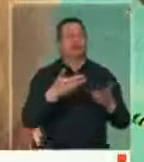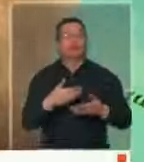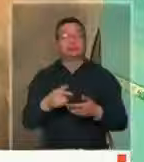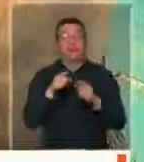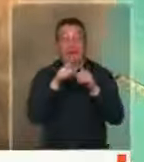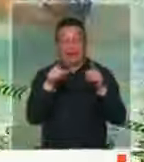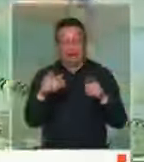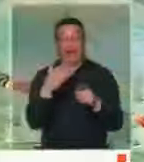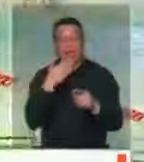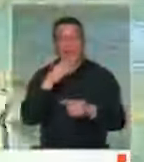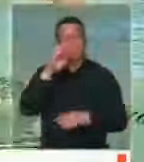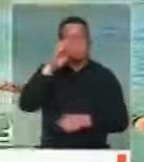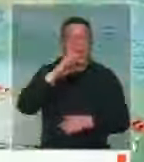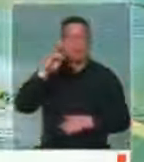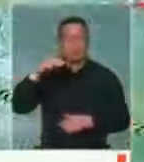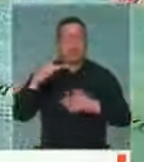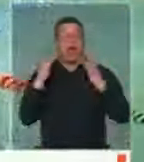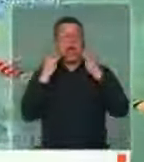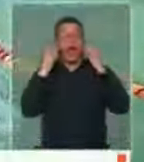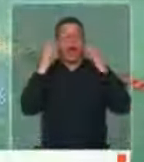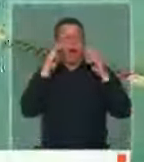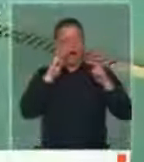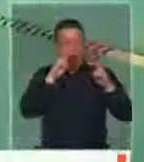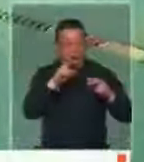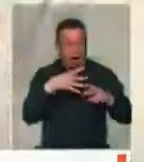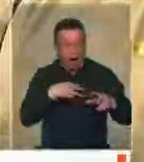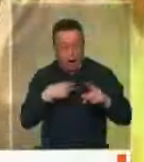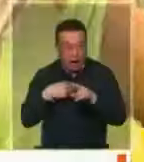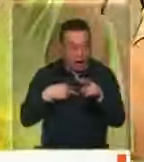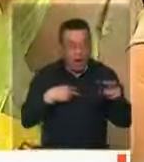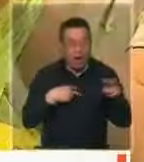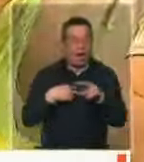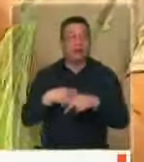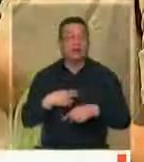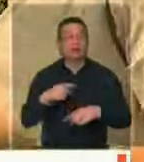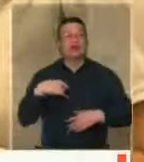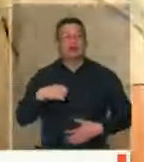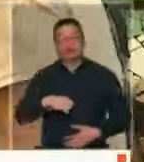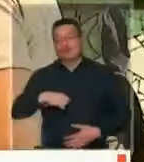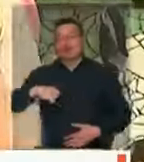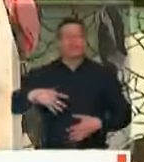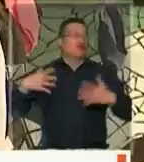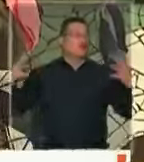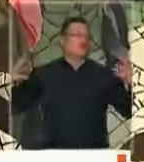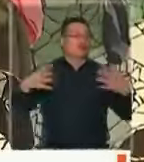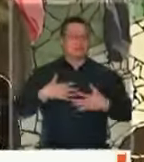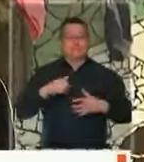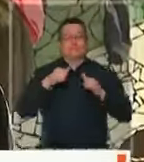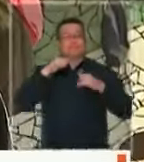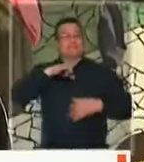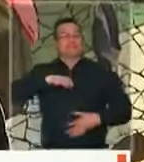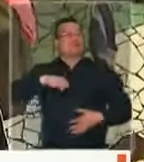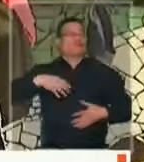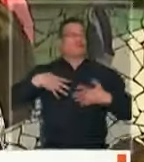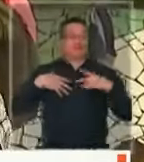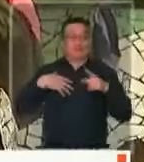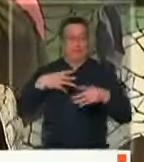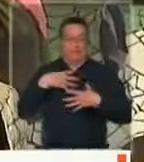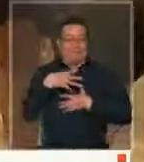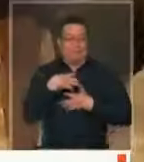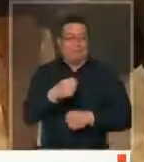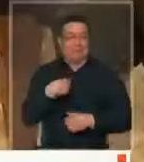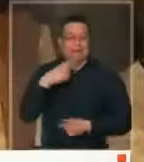ellos, padres emocionados que no quitaron los ojos del agua. Orgullosa, chocha, pecho paloma. La fan número uno de mi